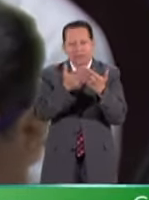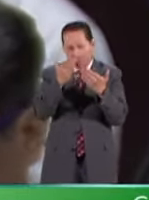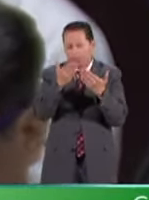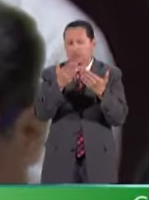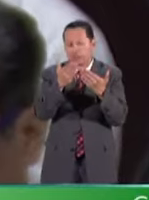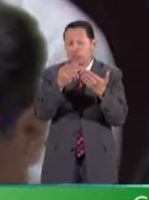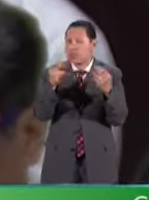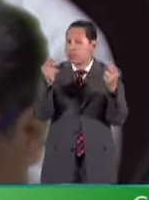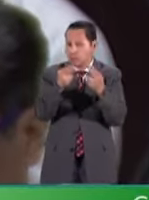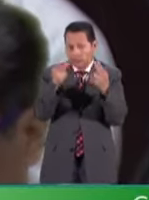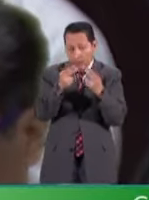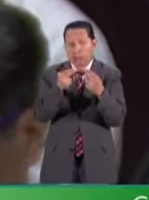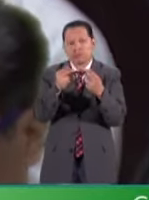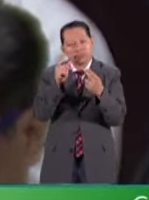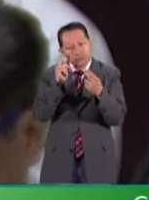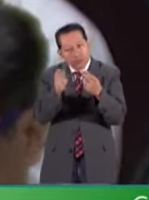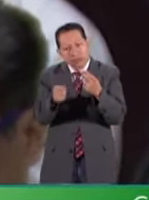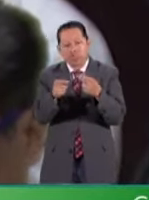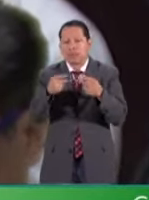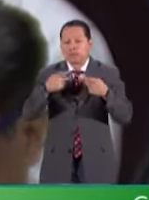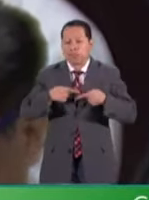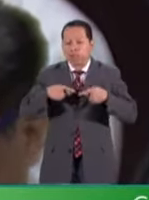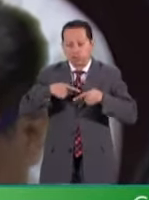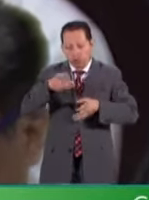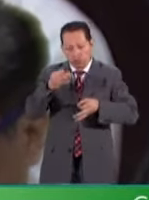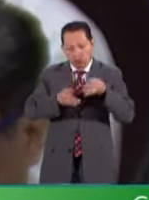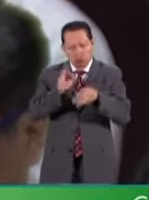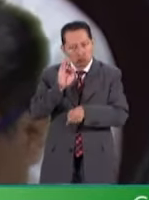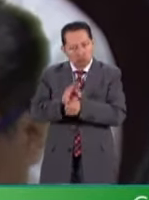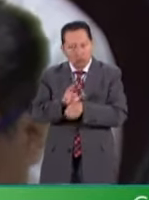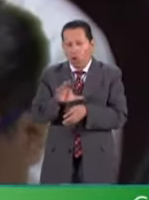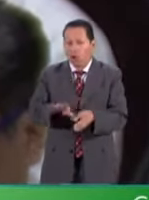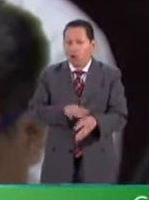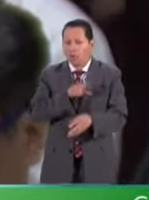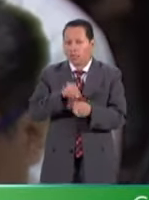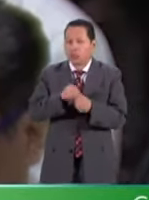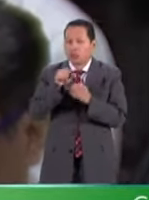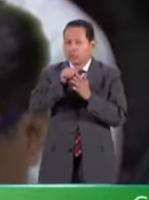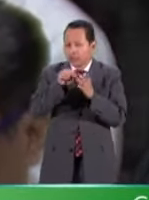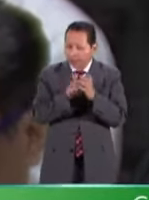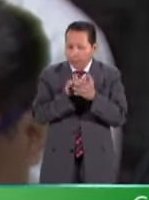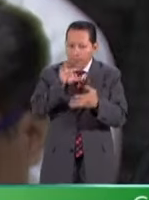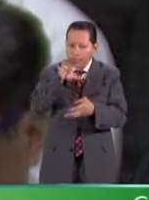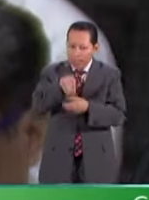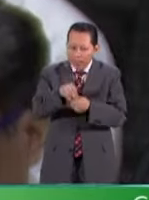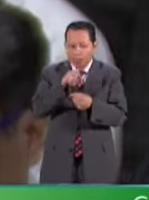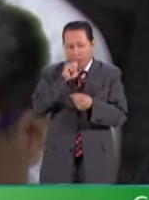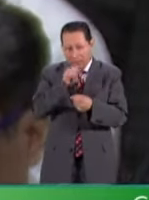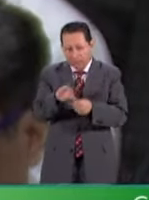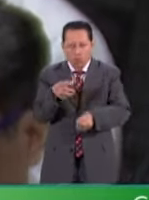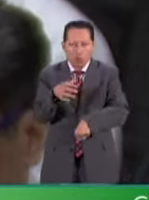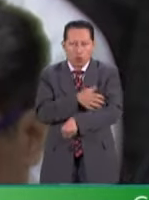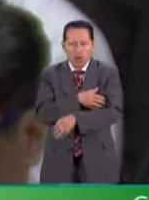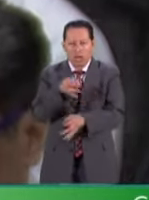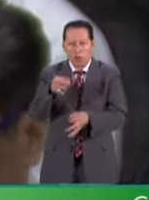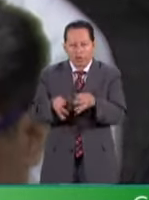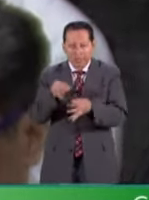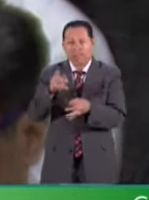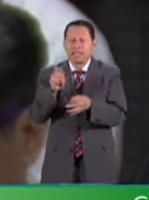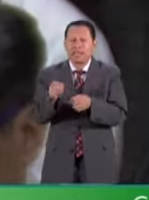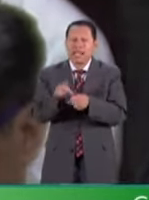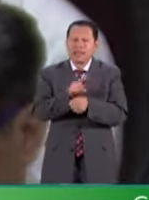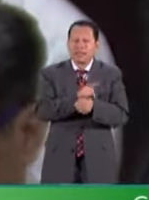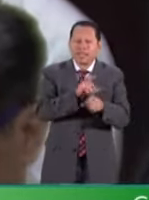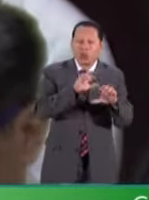se necesita fortalecer la labor de las personas juzgadoras en toda la estructura de la que se compone el poder judicial desde el juzgado de